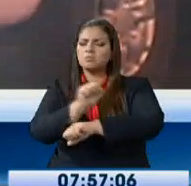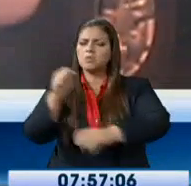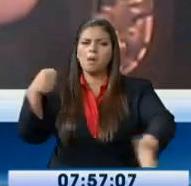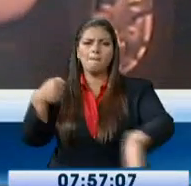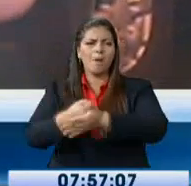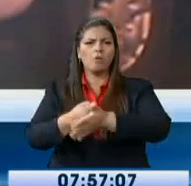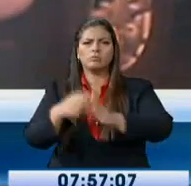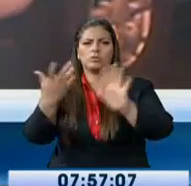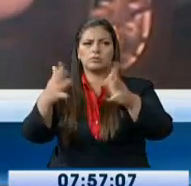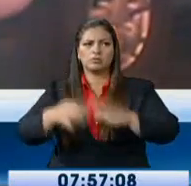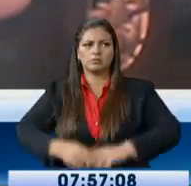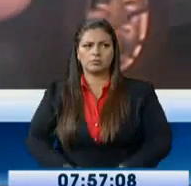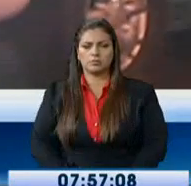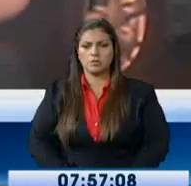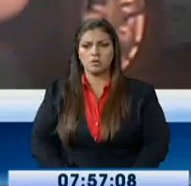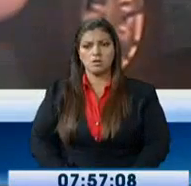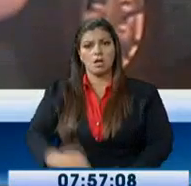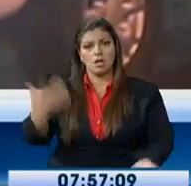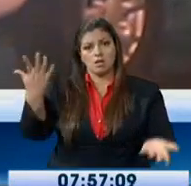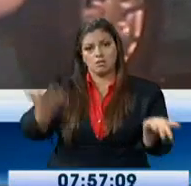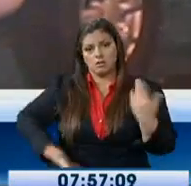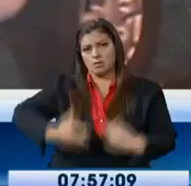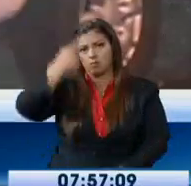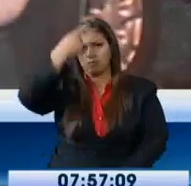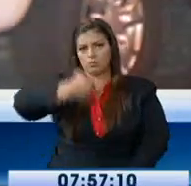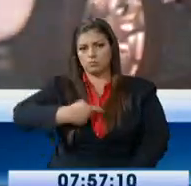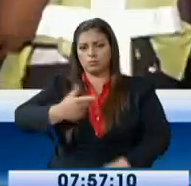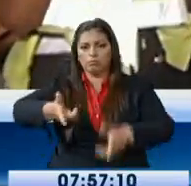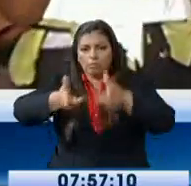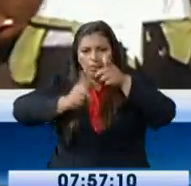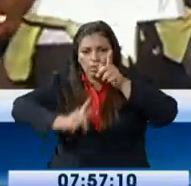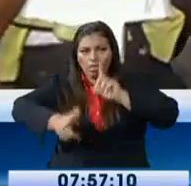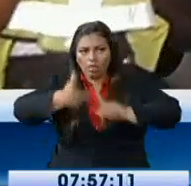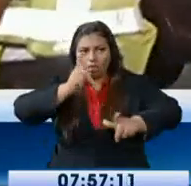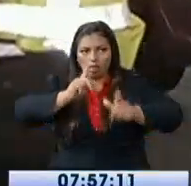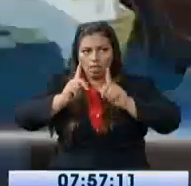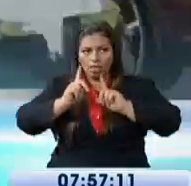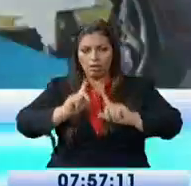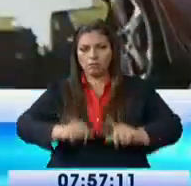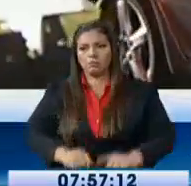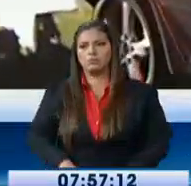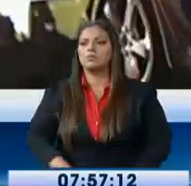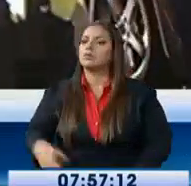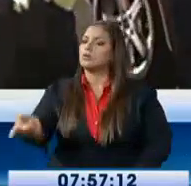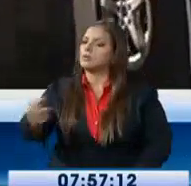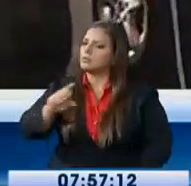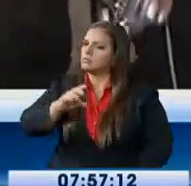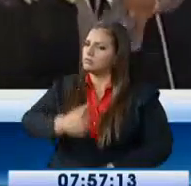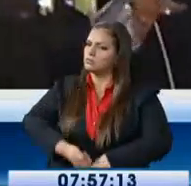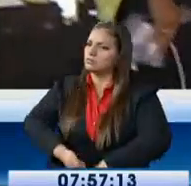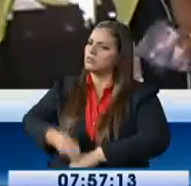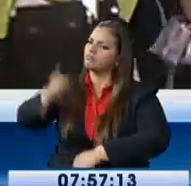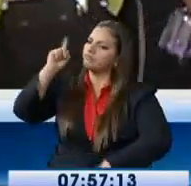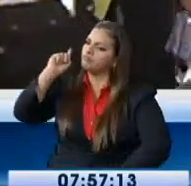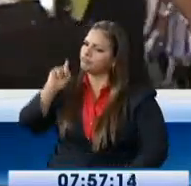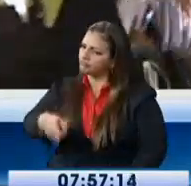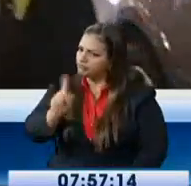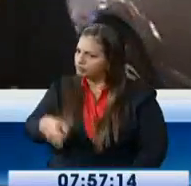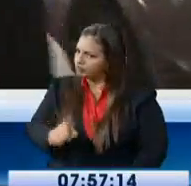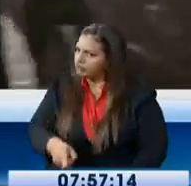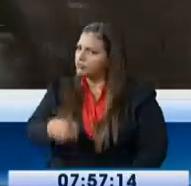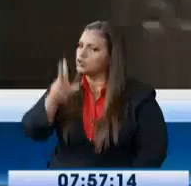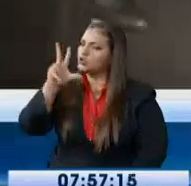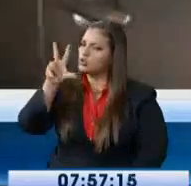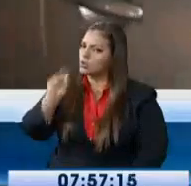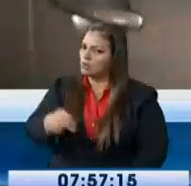algún conductor en estado etílico, solo por esta ocasión no iba a ser arrestado. El jefe del Cuerpo de Vigilancia de la